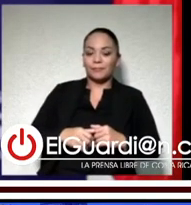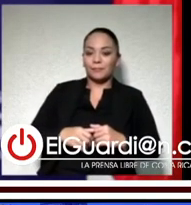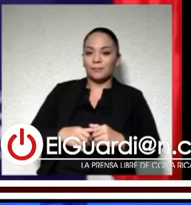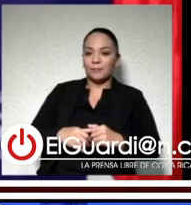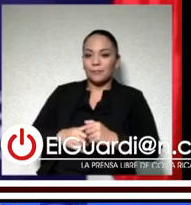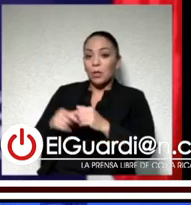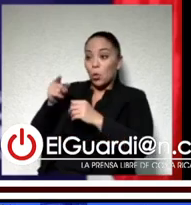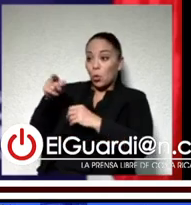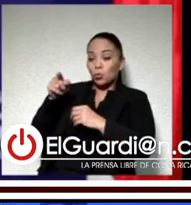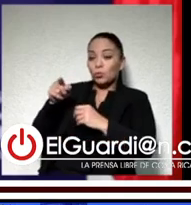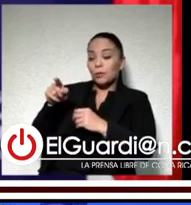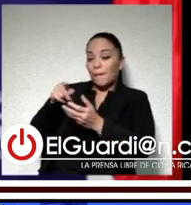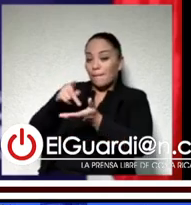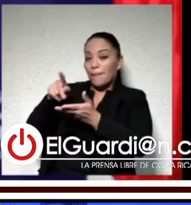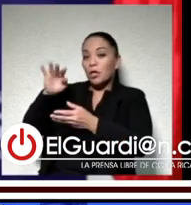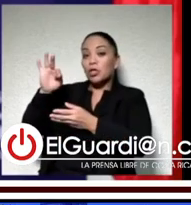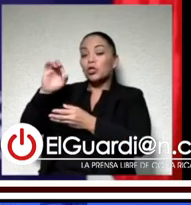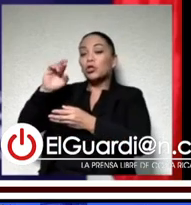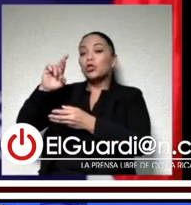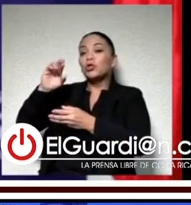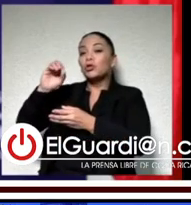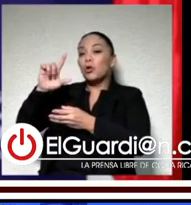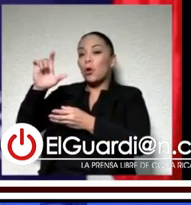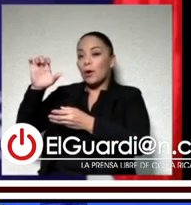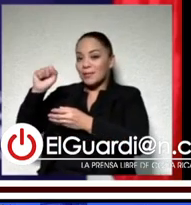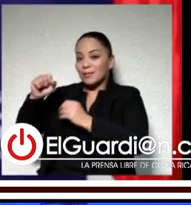¿Quién? No, yo no.